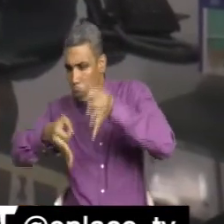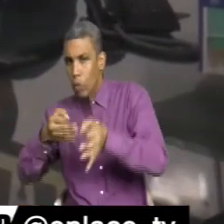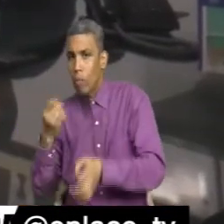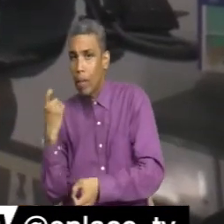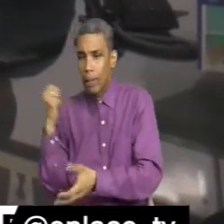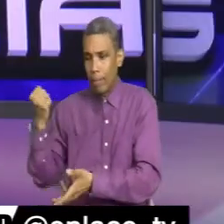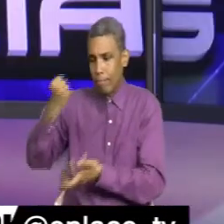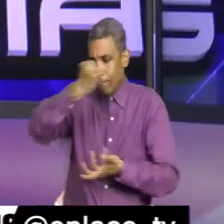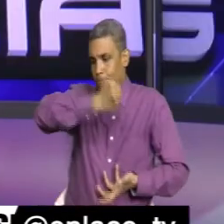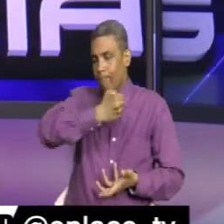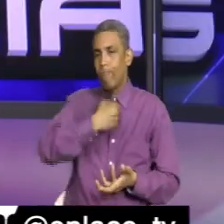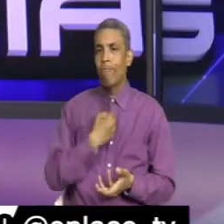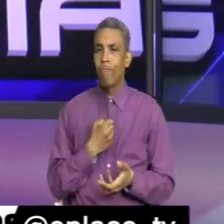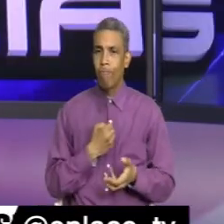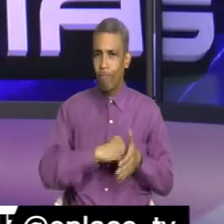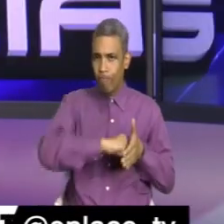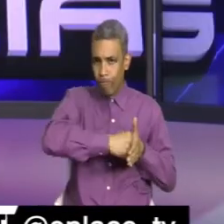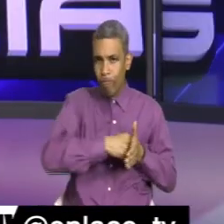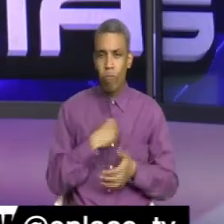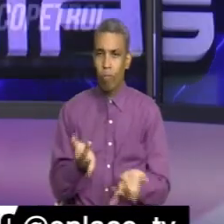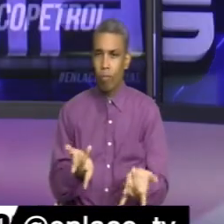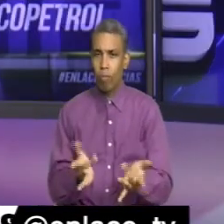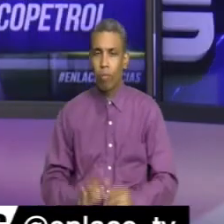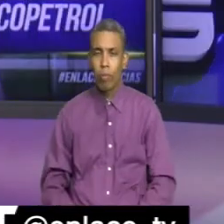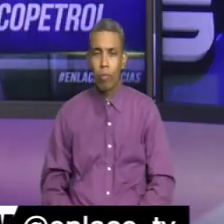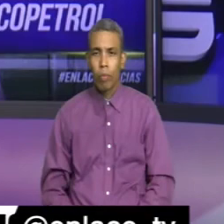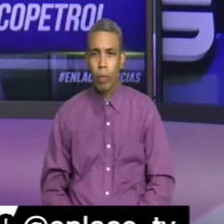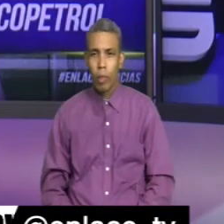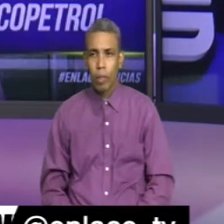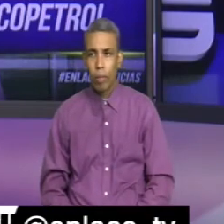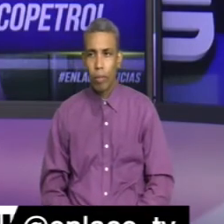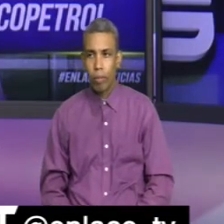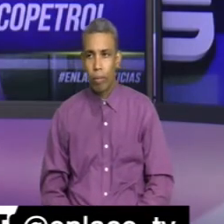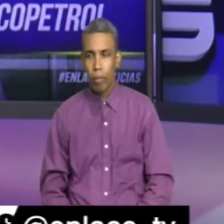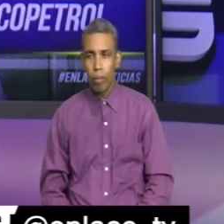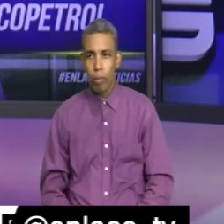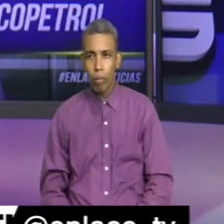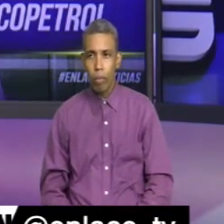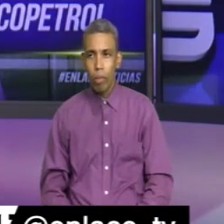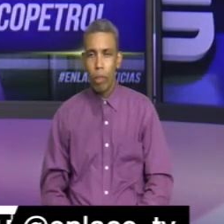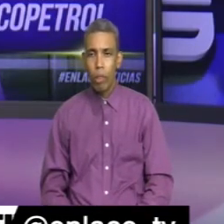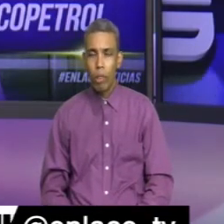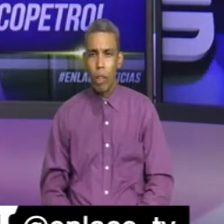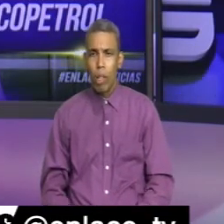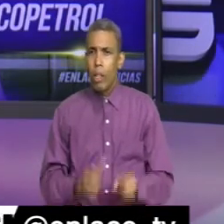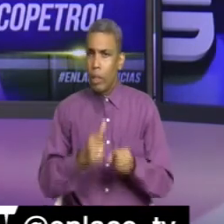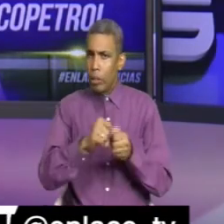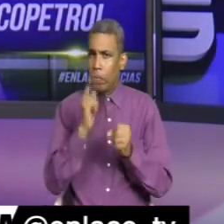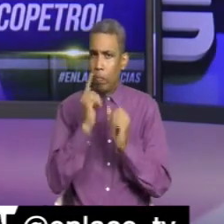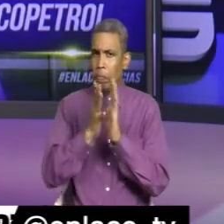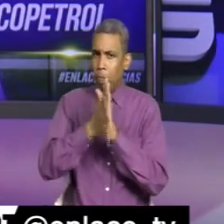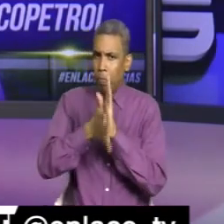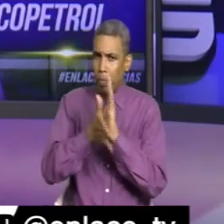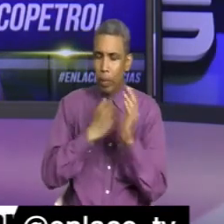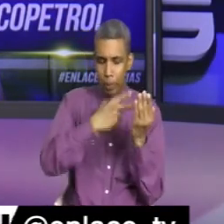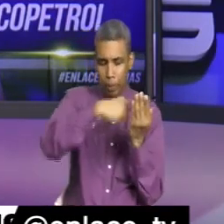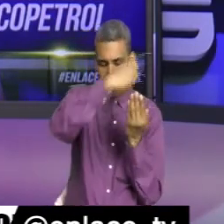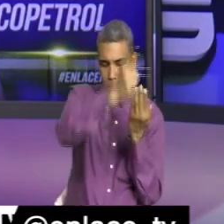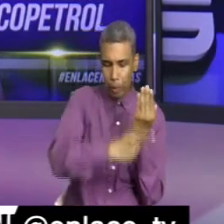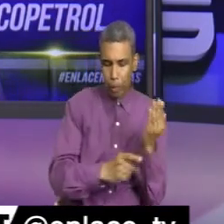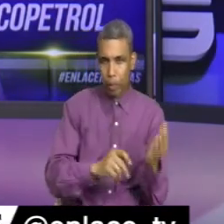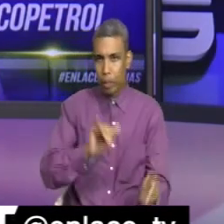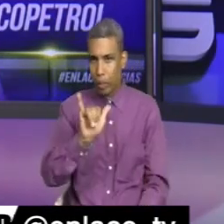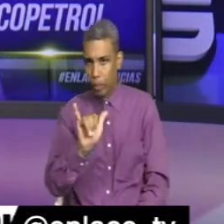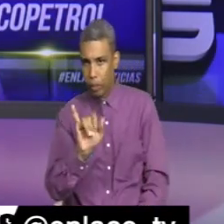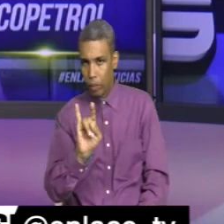Engil. La compañía aseguró hoy también que el proyecto de la Gran Vía Yuma continuará, pero en esta oportunidad con